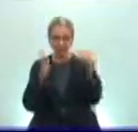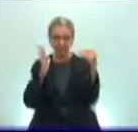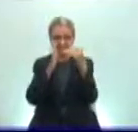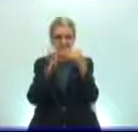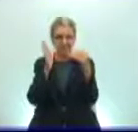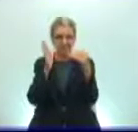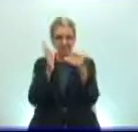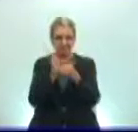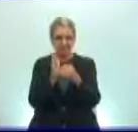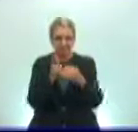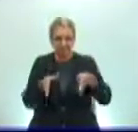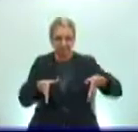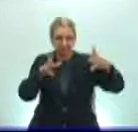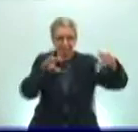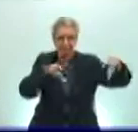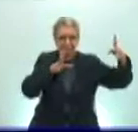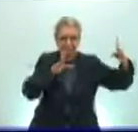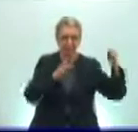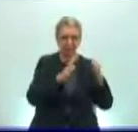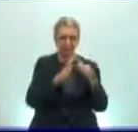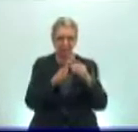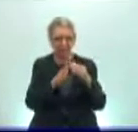las zonas rurales se construyeron